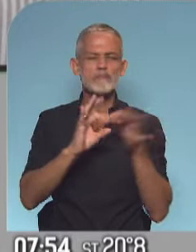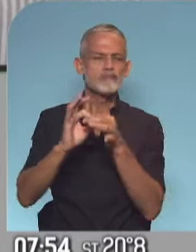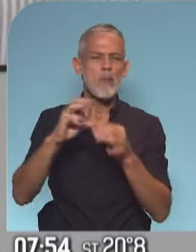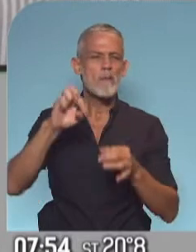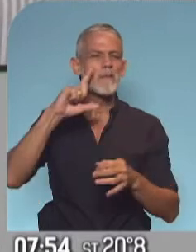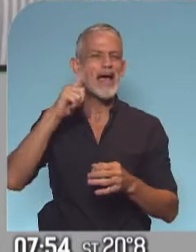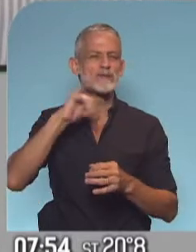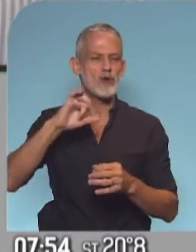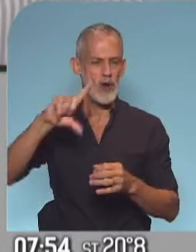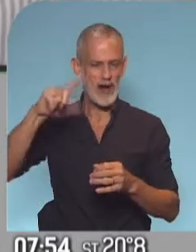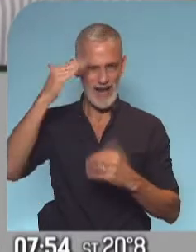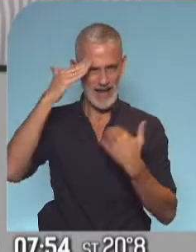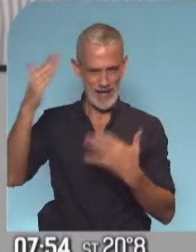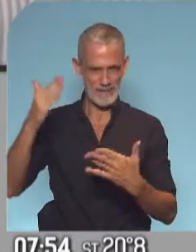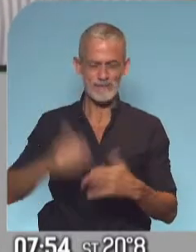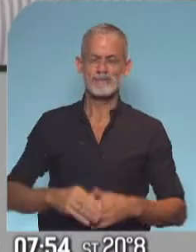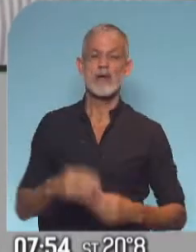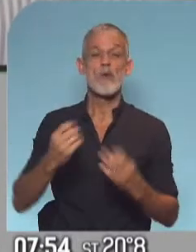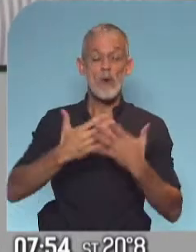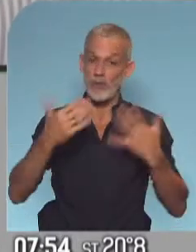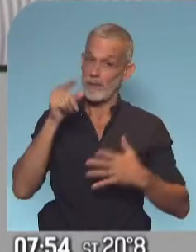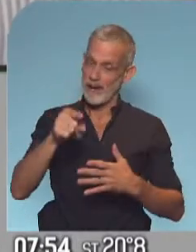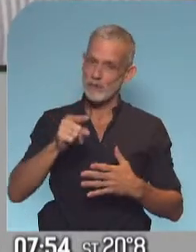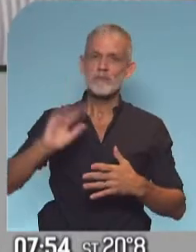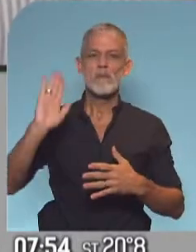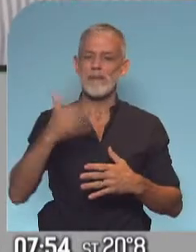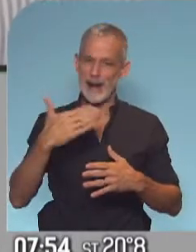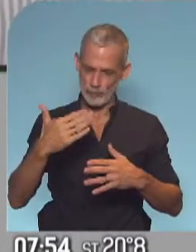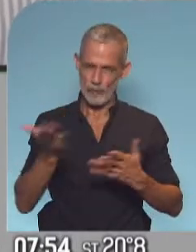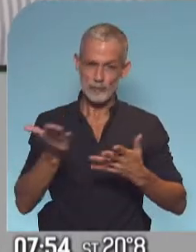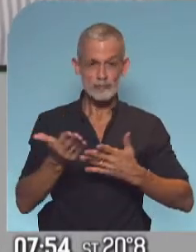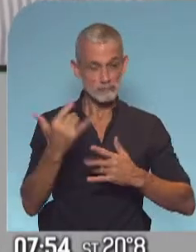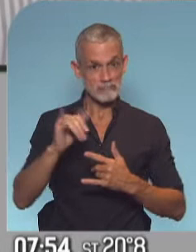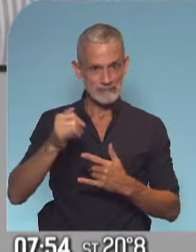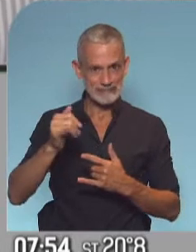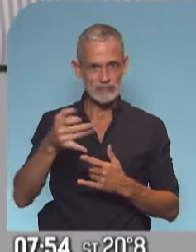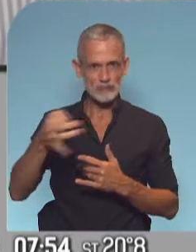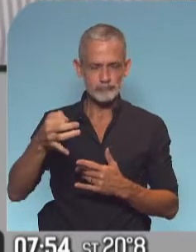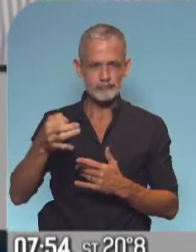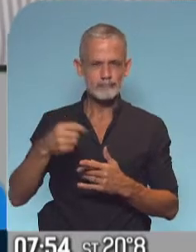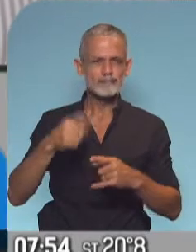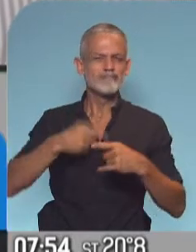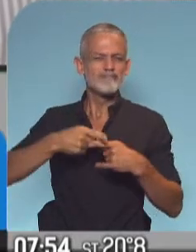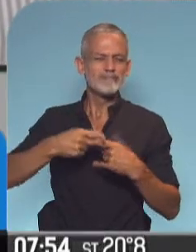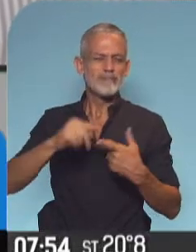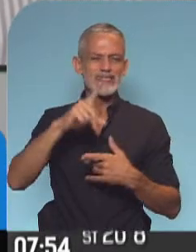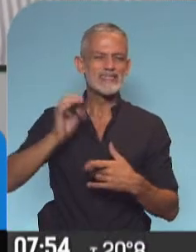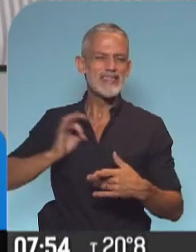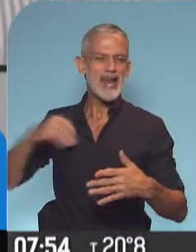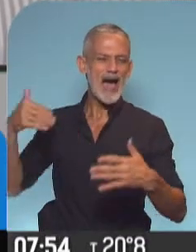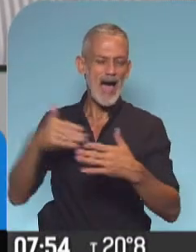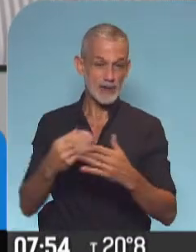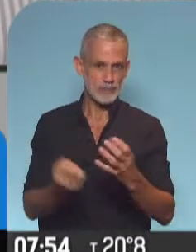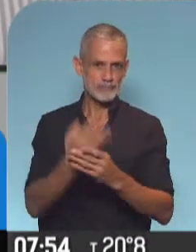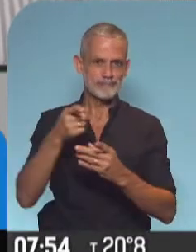Piazzolla. Muy buenos días, Vero, para vos y para todos. Y efectivamente vamos a estar celebrando este centenario del nacimiento de